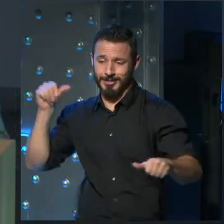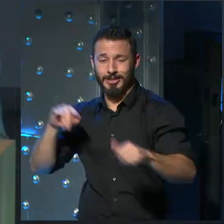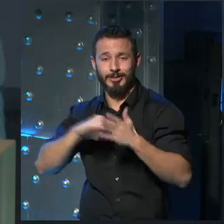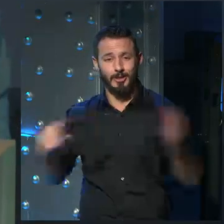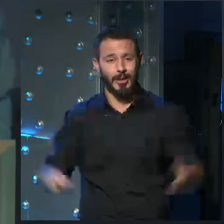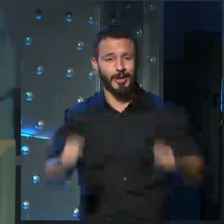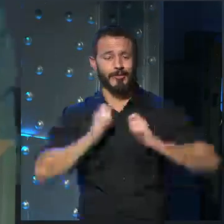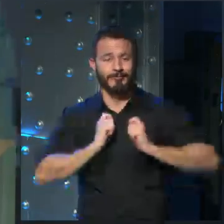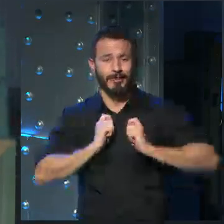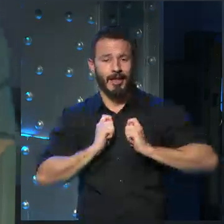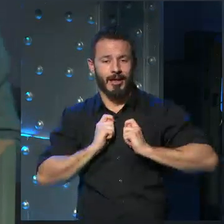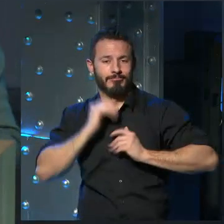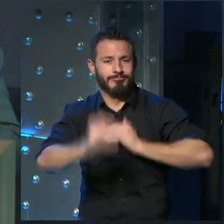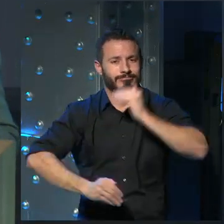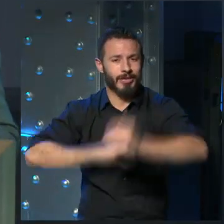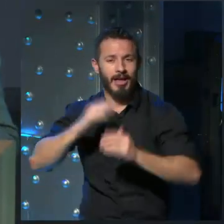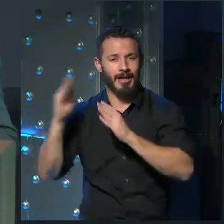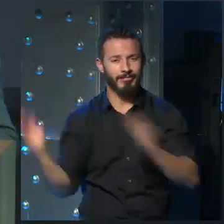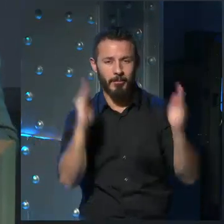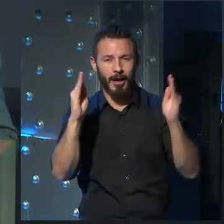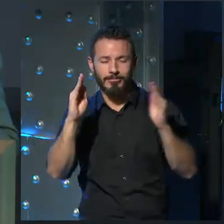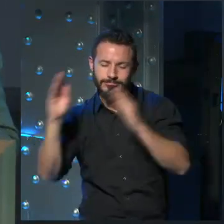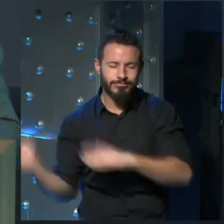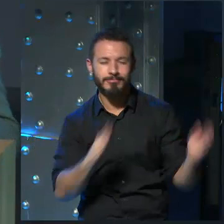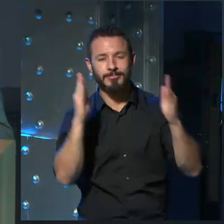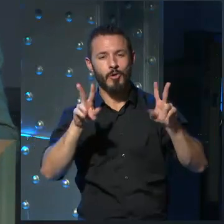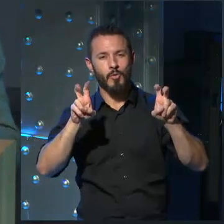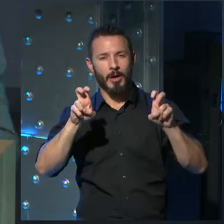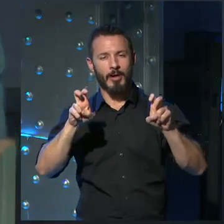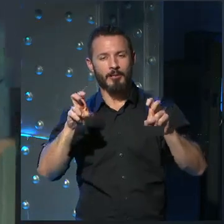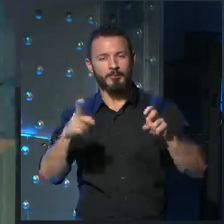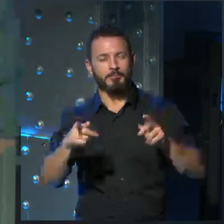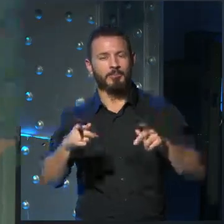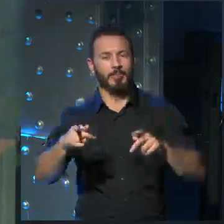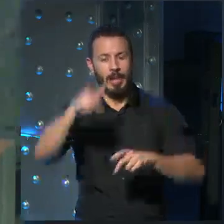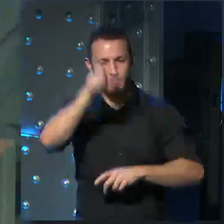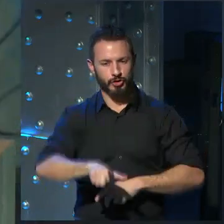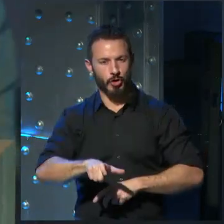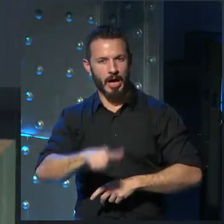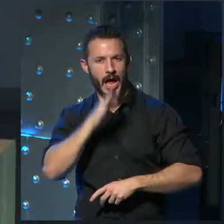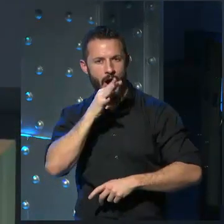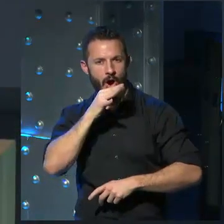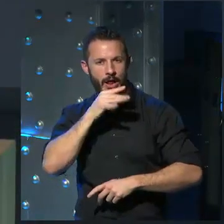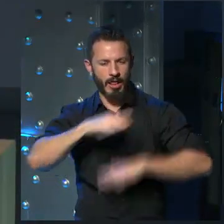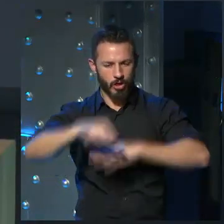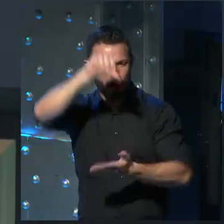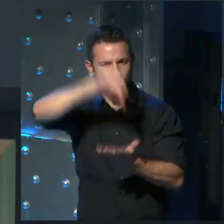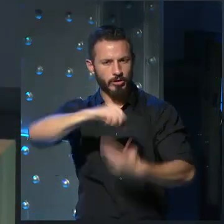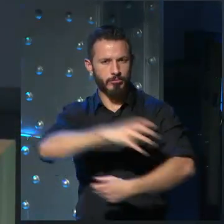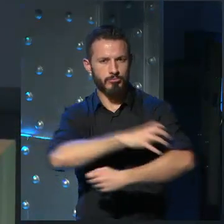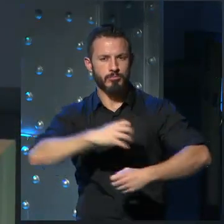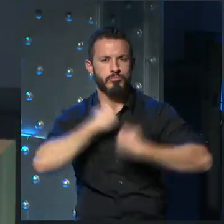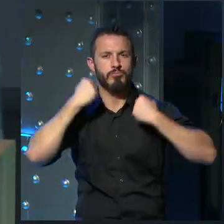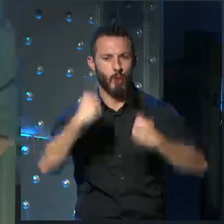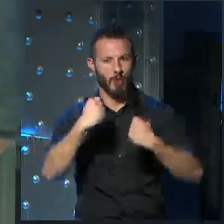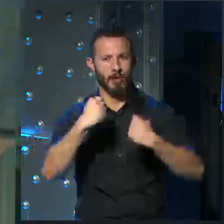permite avanzar en una nueva etapa en la que empoderamos o situamos a la persona en el centro de la acción. Hablamos